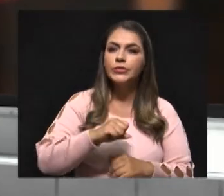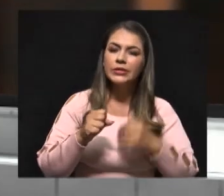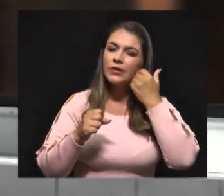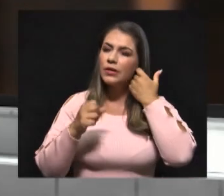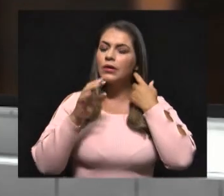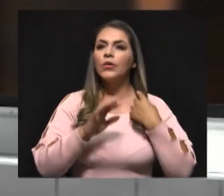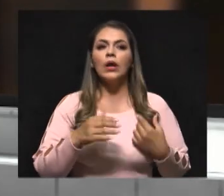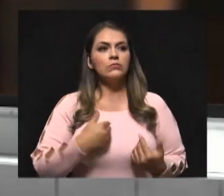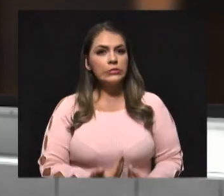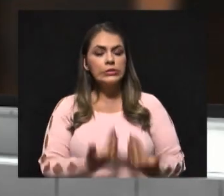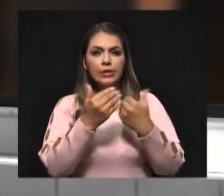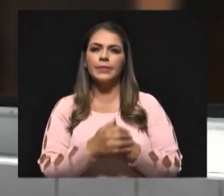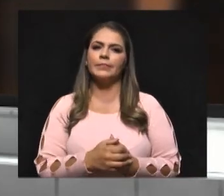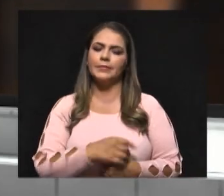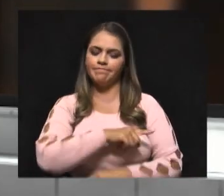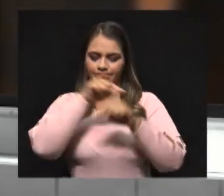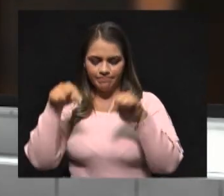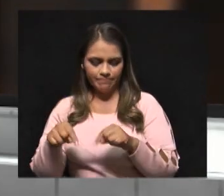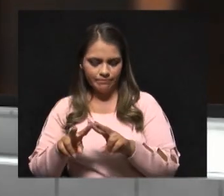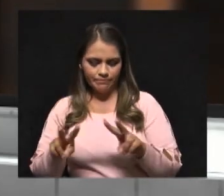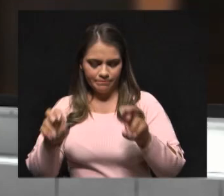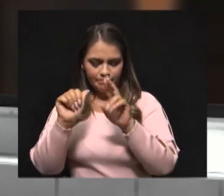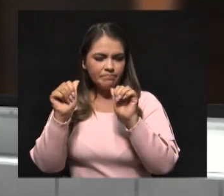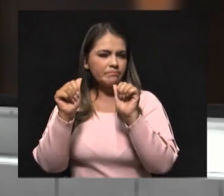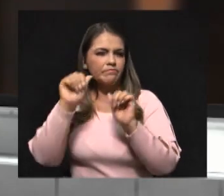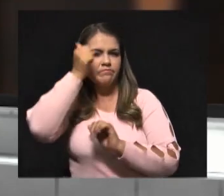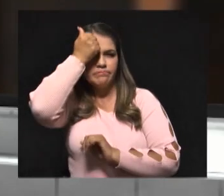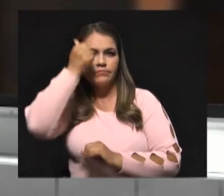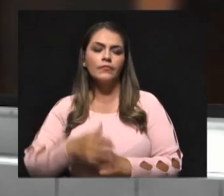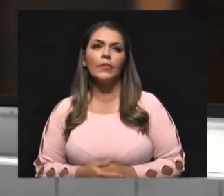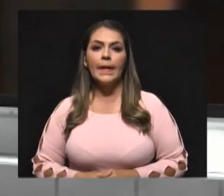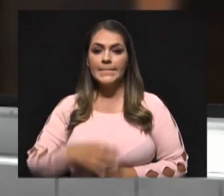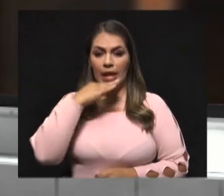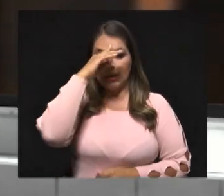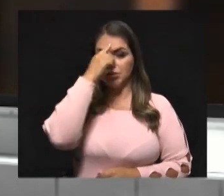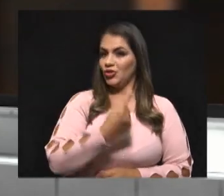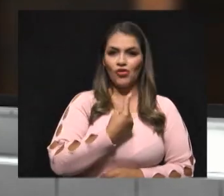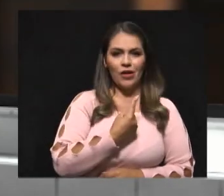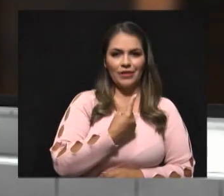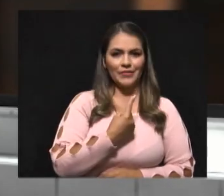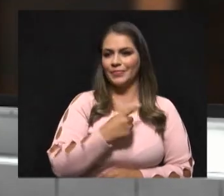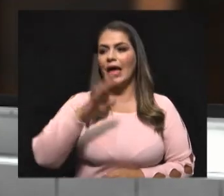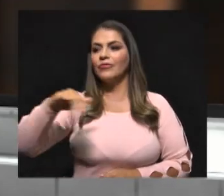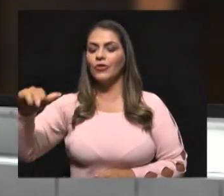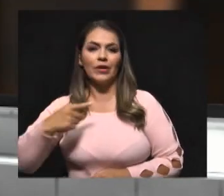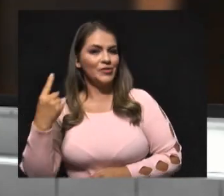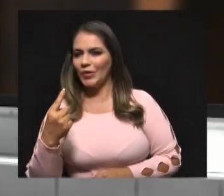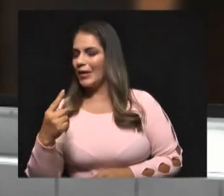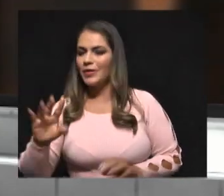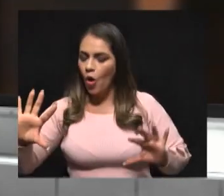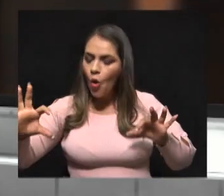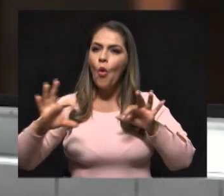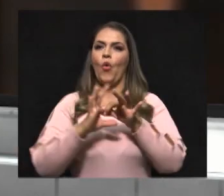un gran jalonador aquí es donde es fundamental decir que medellín sin antioquia y antioquia sin medellín van a